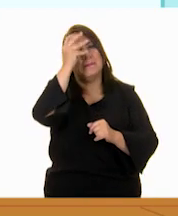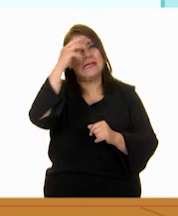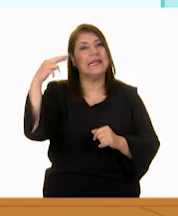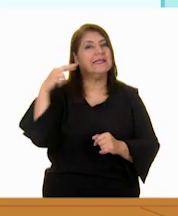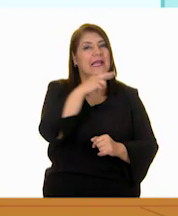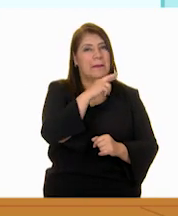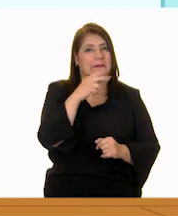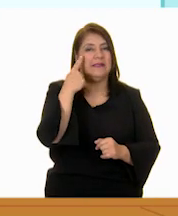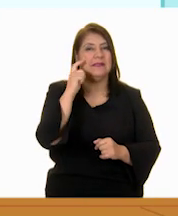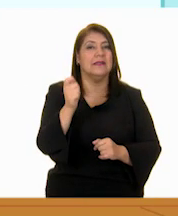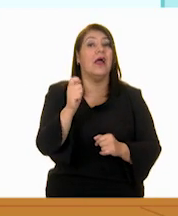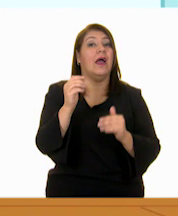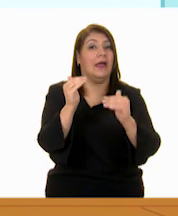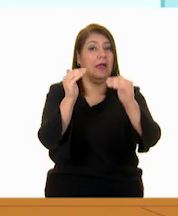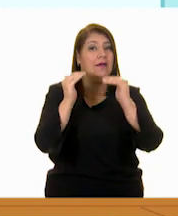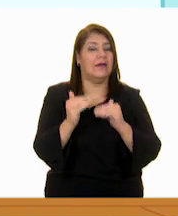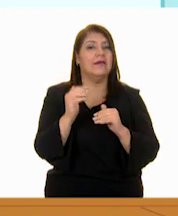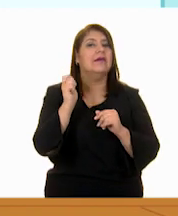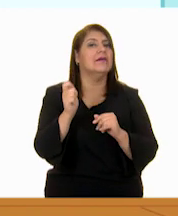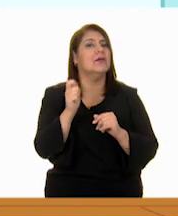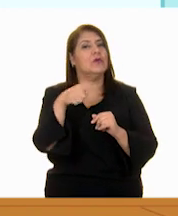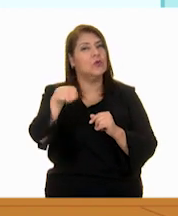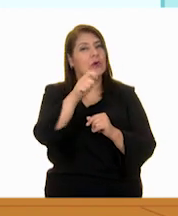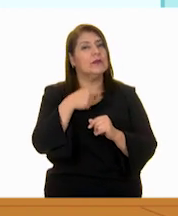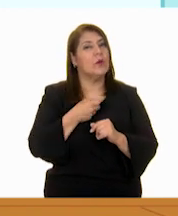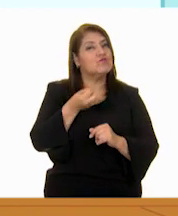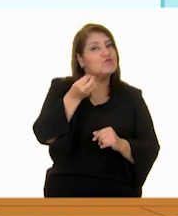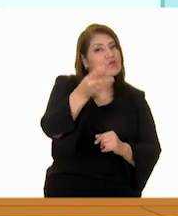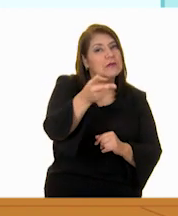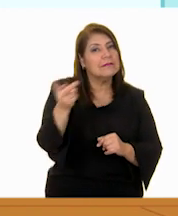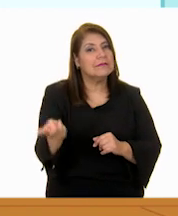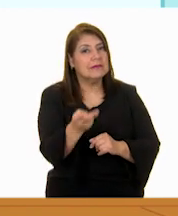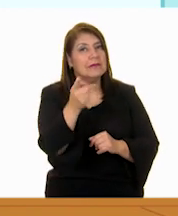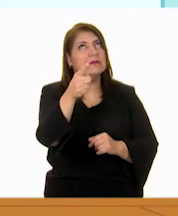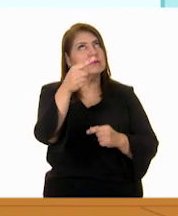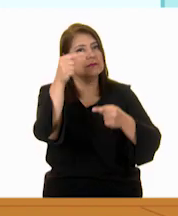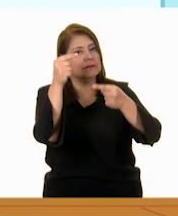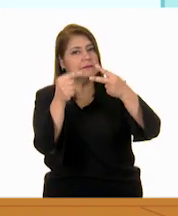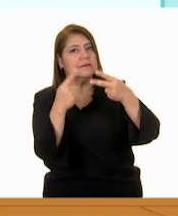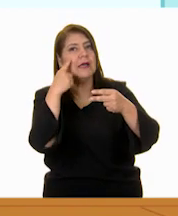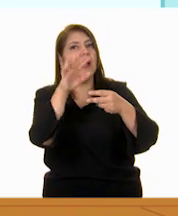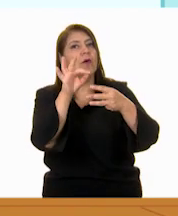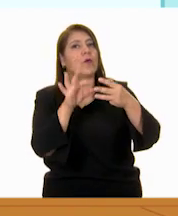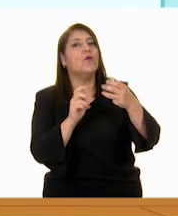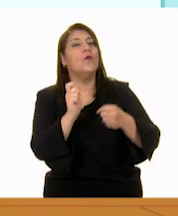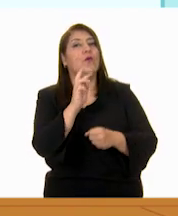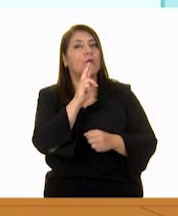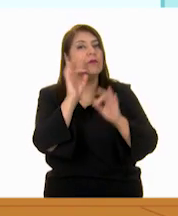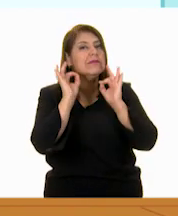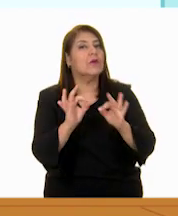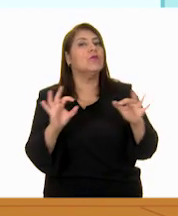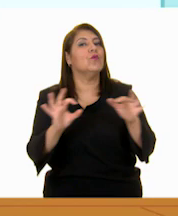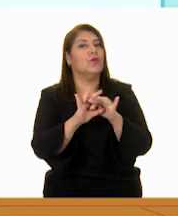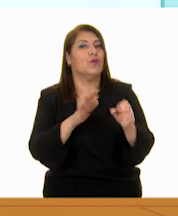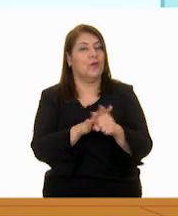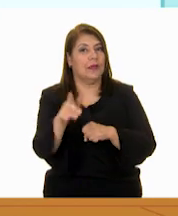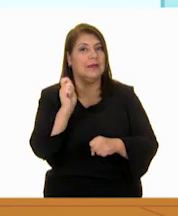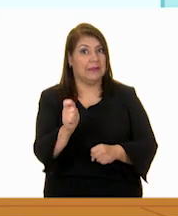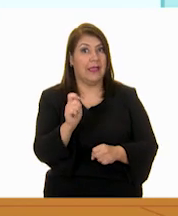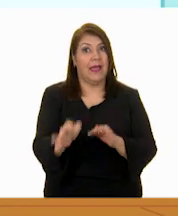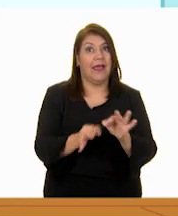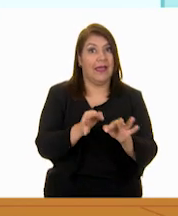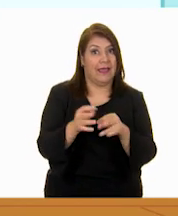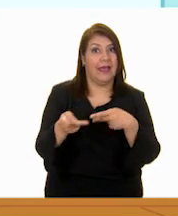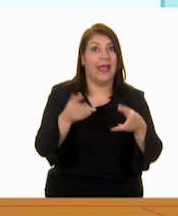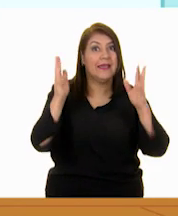Rápido. A continuación, escucharán la pregunta y deberán elegir la respuesta que consideren que es la correcta. ¿Están